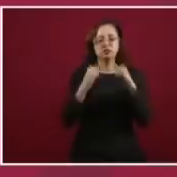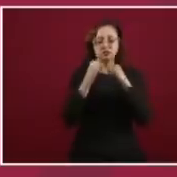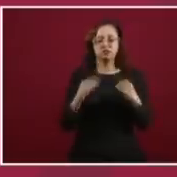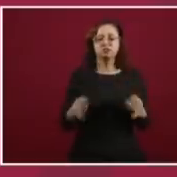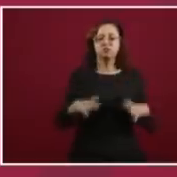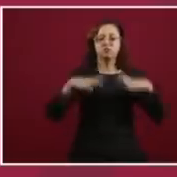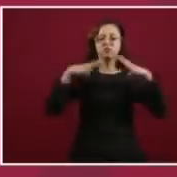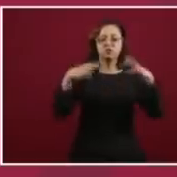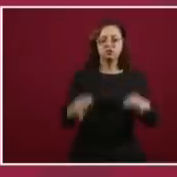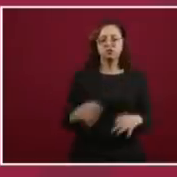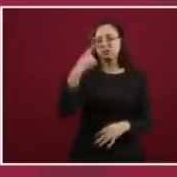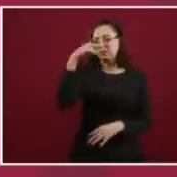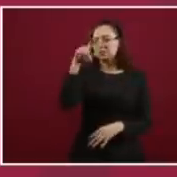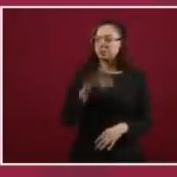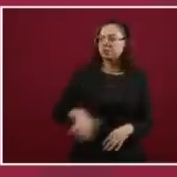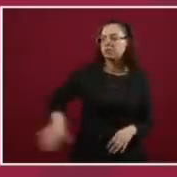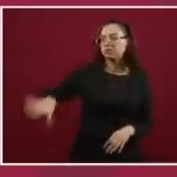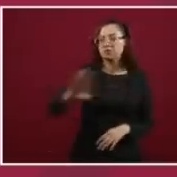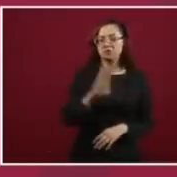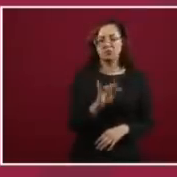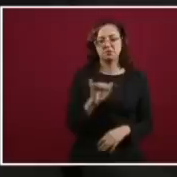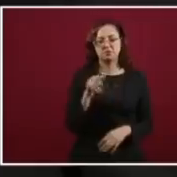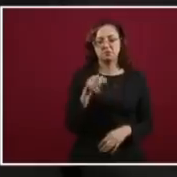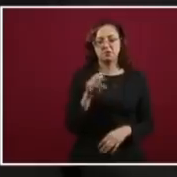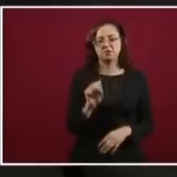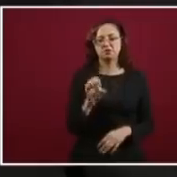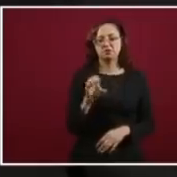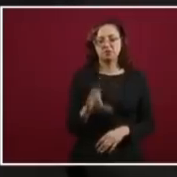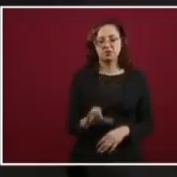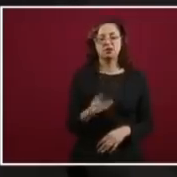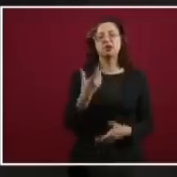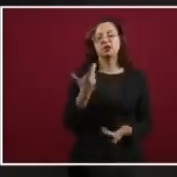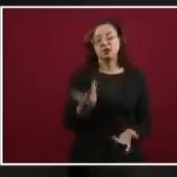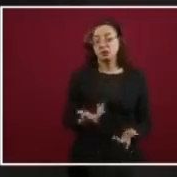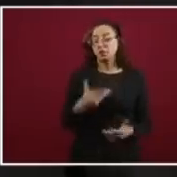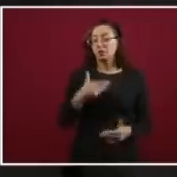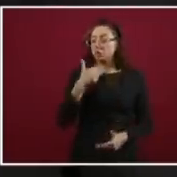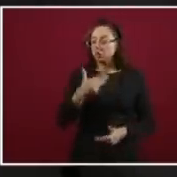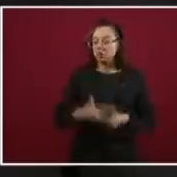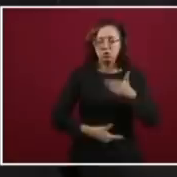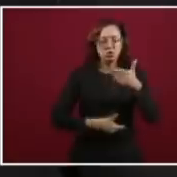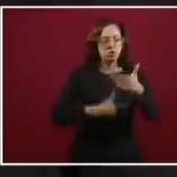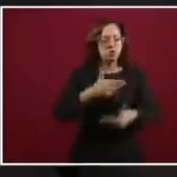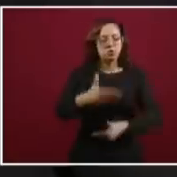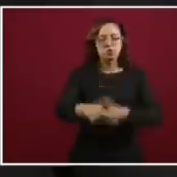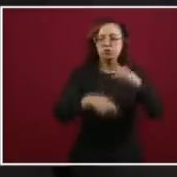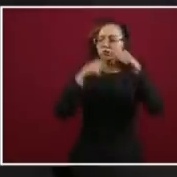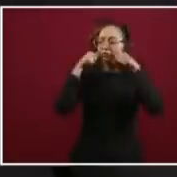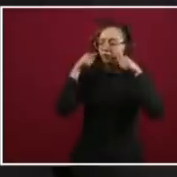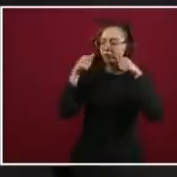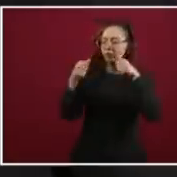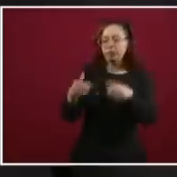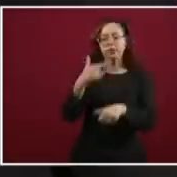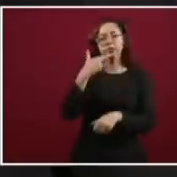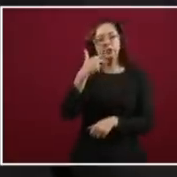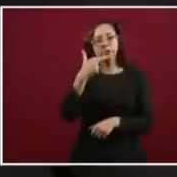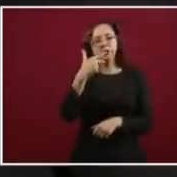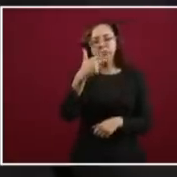y este va a mejorar este mucho la atención médica